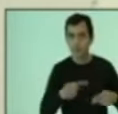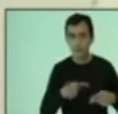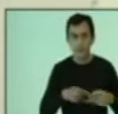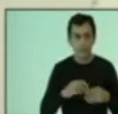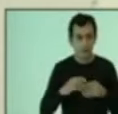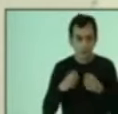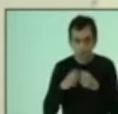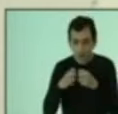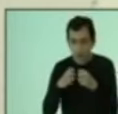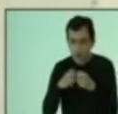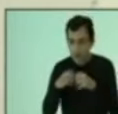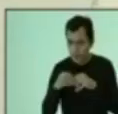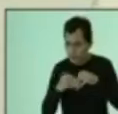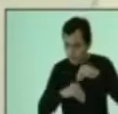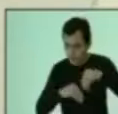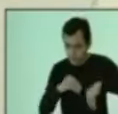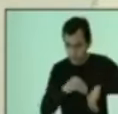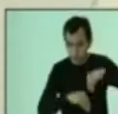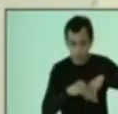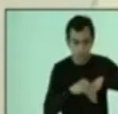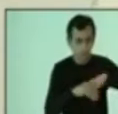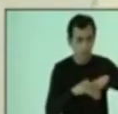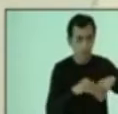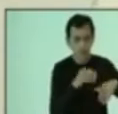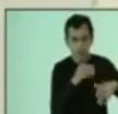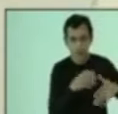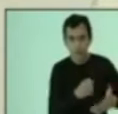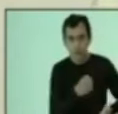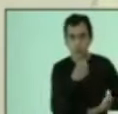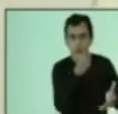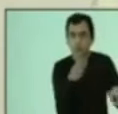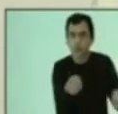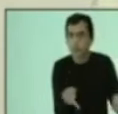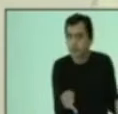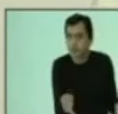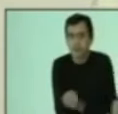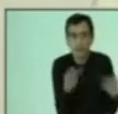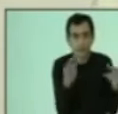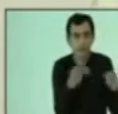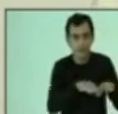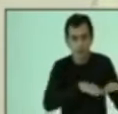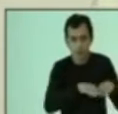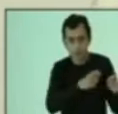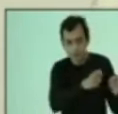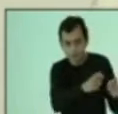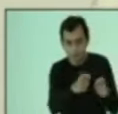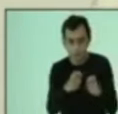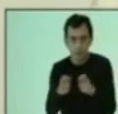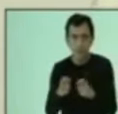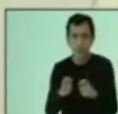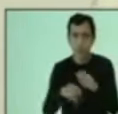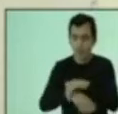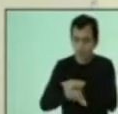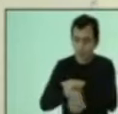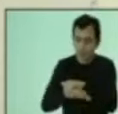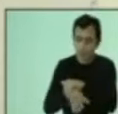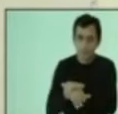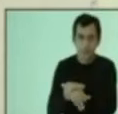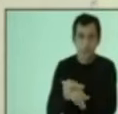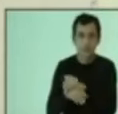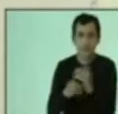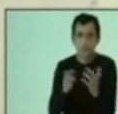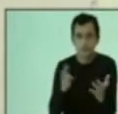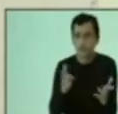reciclaje. Generaríamos empleos, aminoraríamos la basura y el Departamento de Limpia Pública